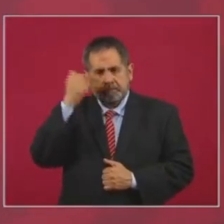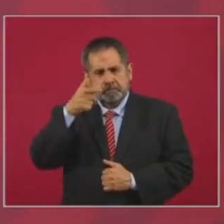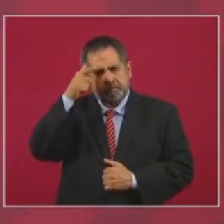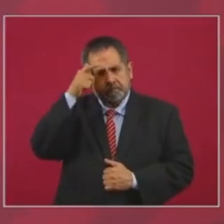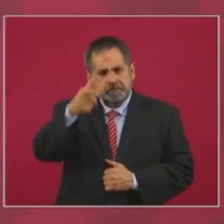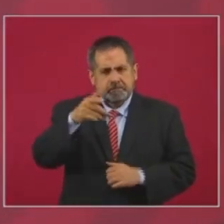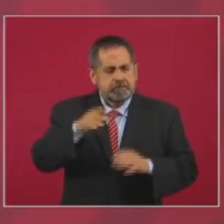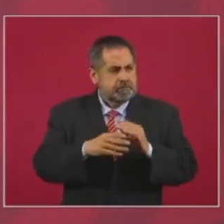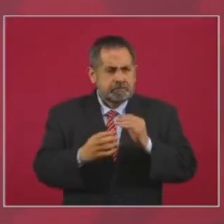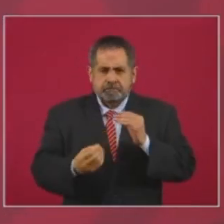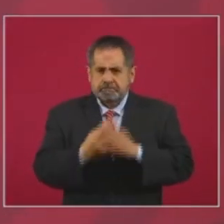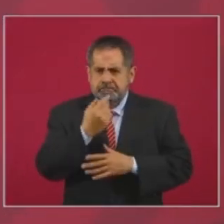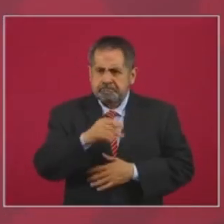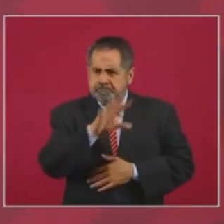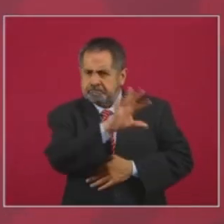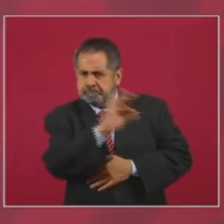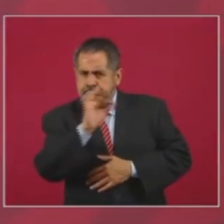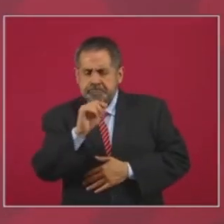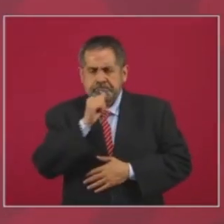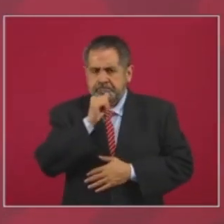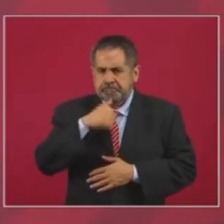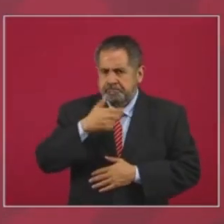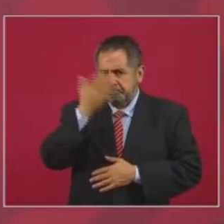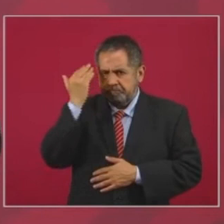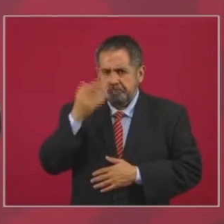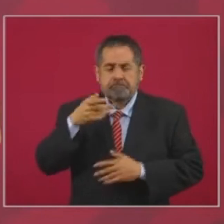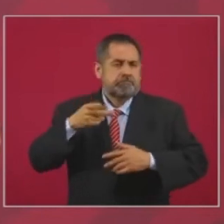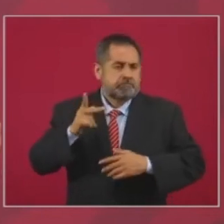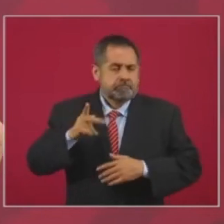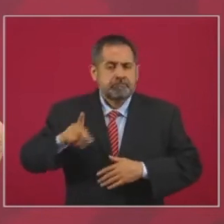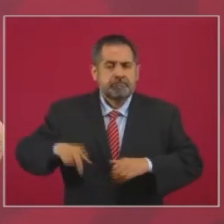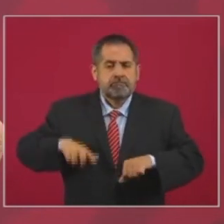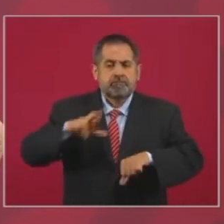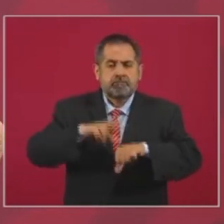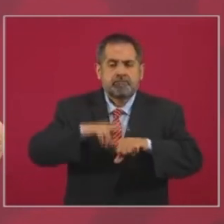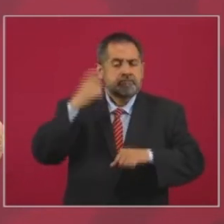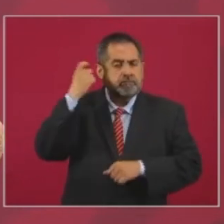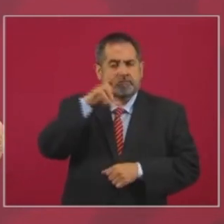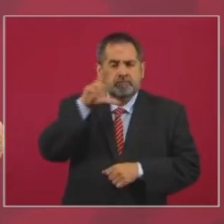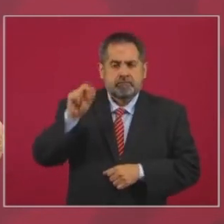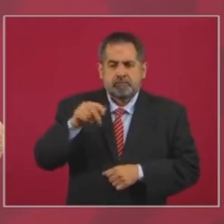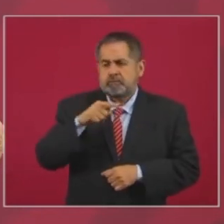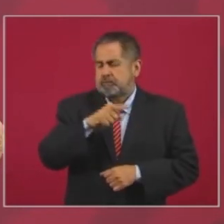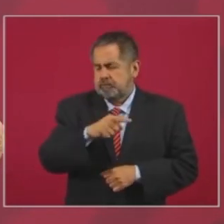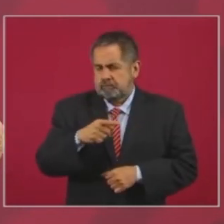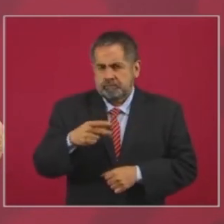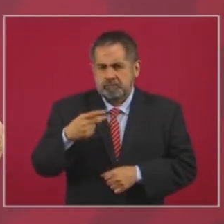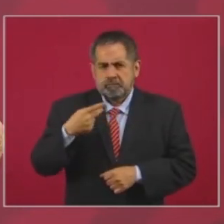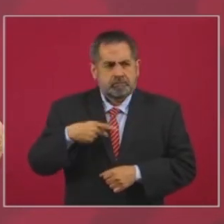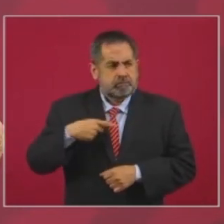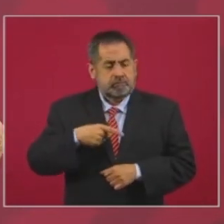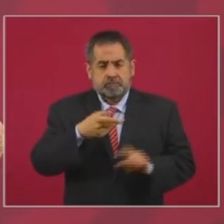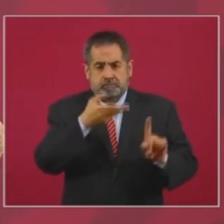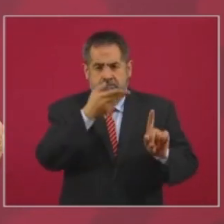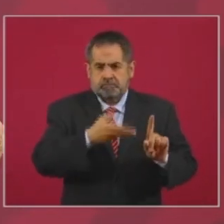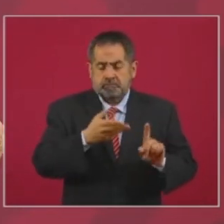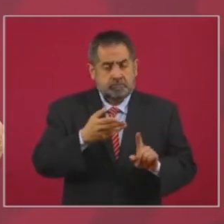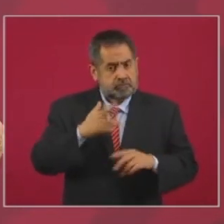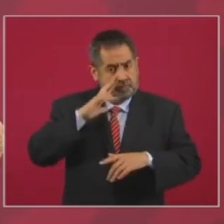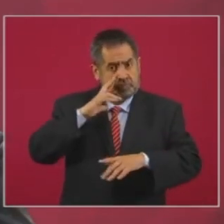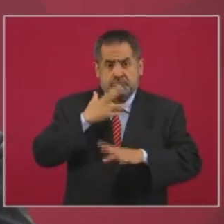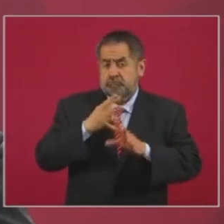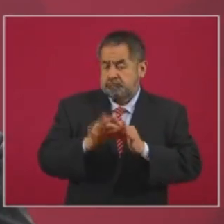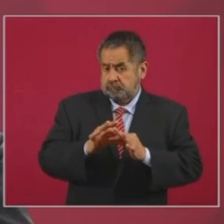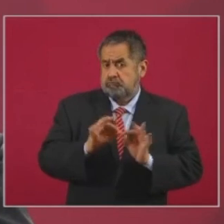este nombramiento, pero bueno, el gobernador de Quintana Roo es una gente seria,